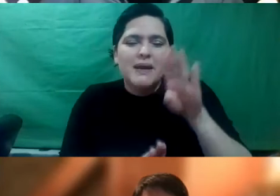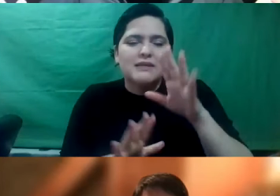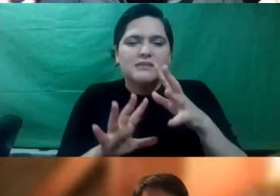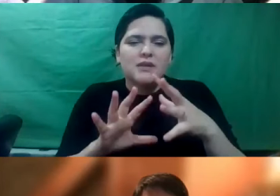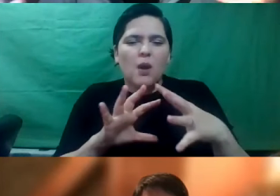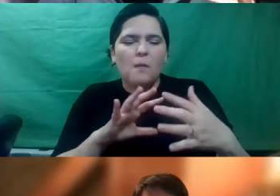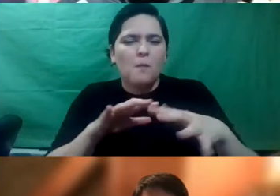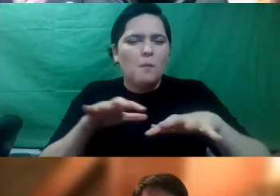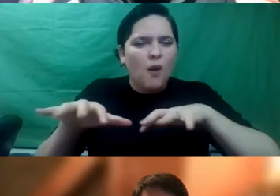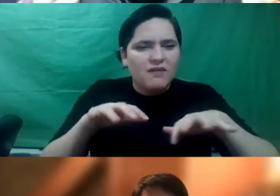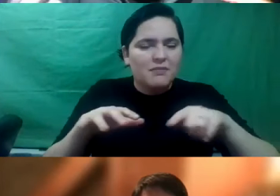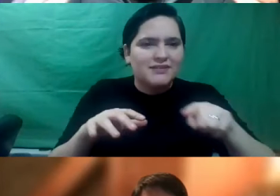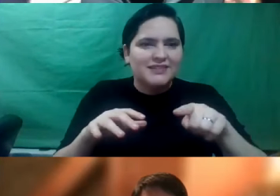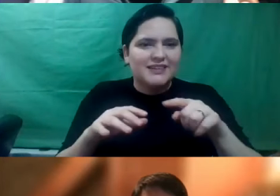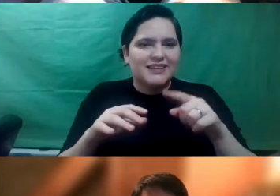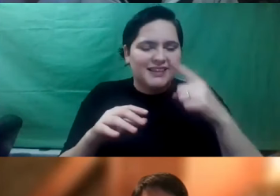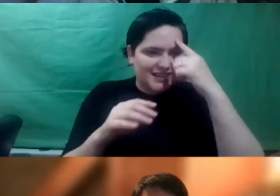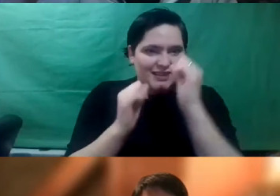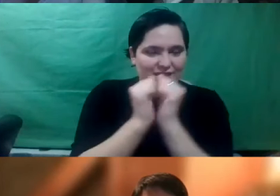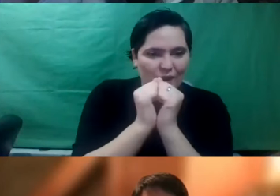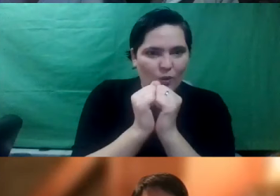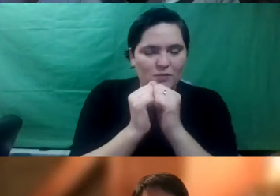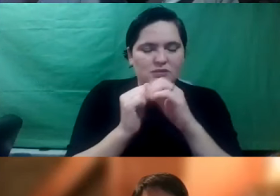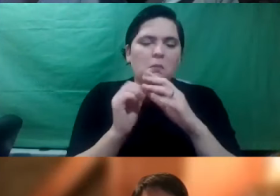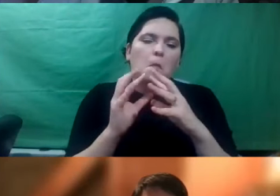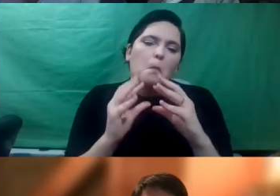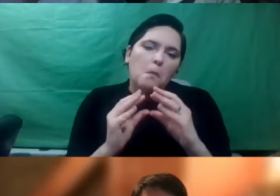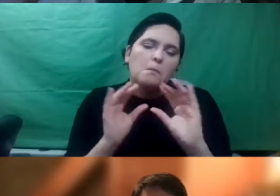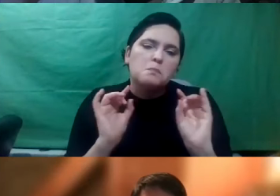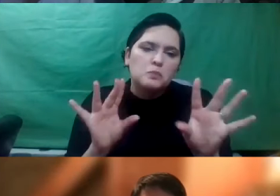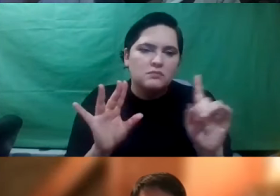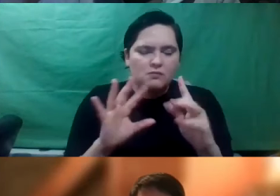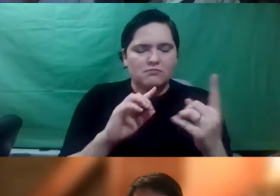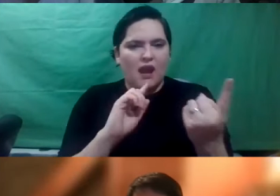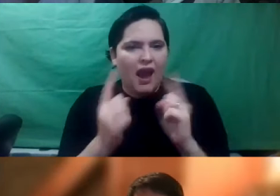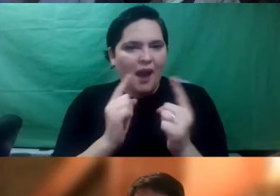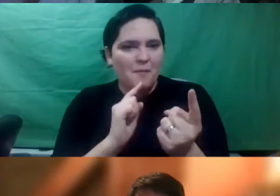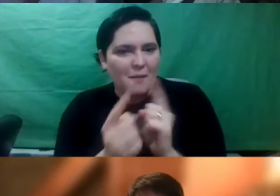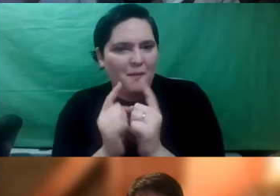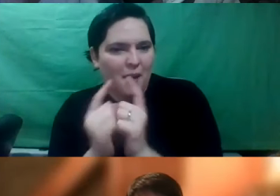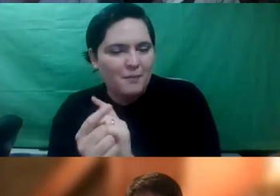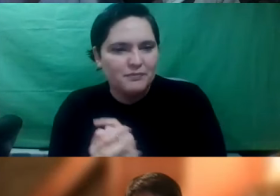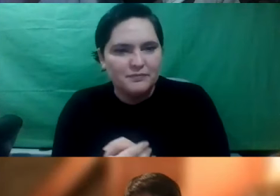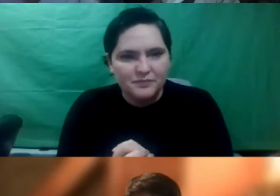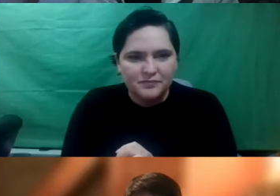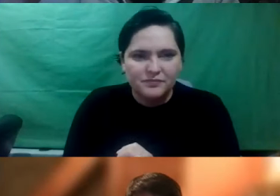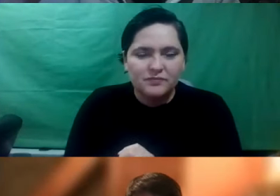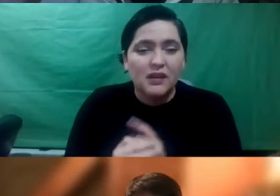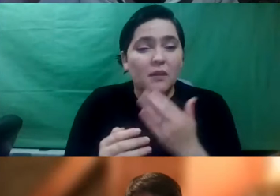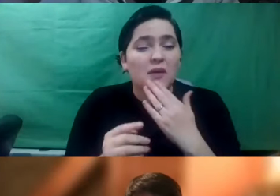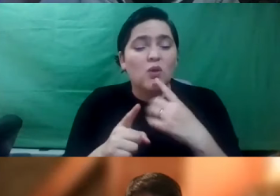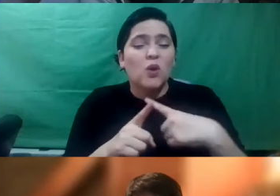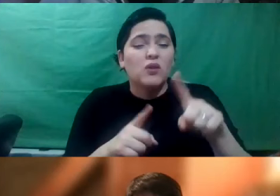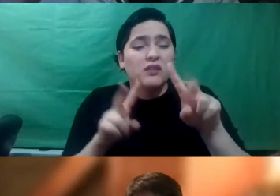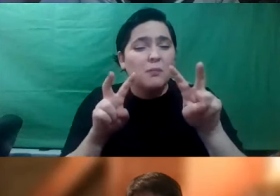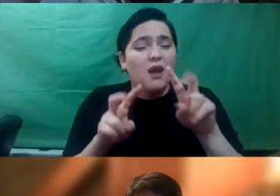que la neuromodulación es dinámica, digamos, no está estática. Y lo final que preguntaste, que es ver el efecto, por ejemplo, de tumores, si bien, como te